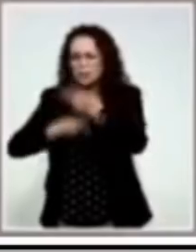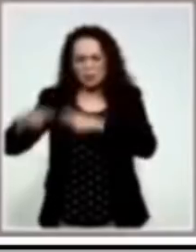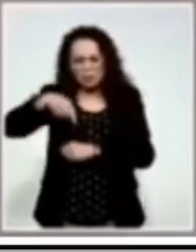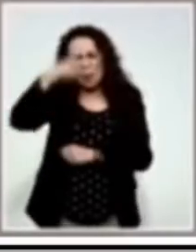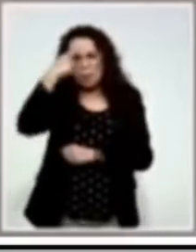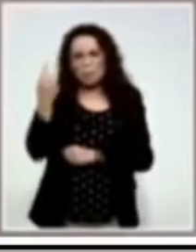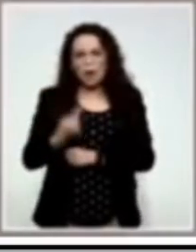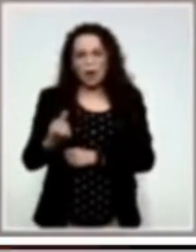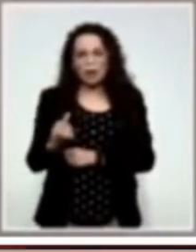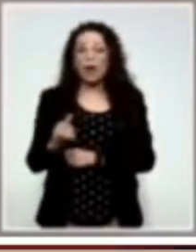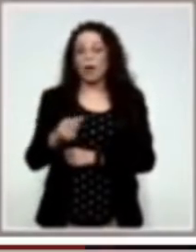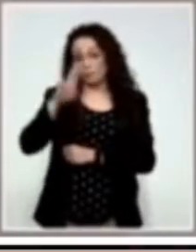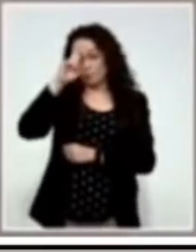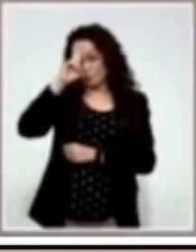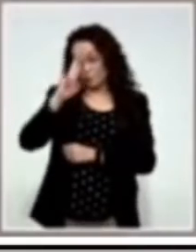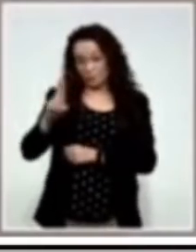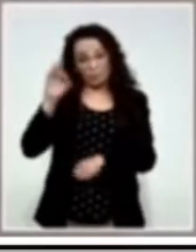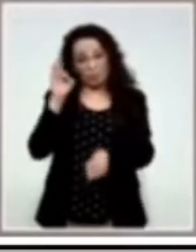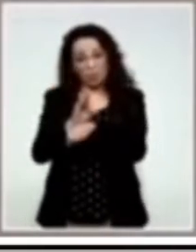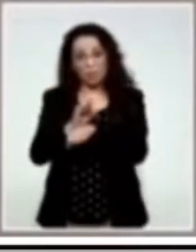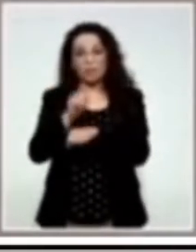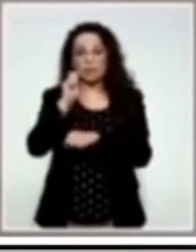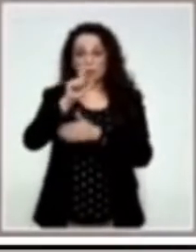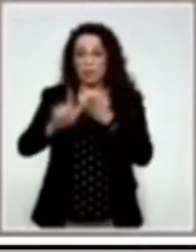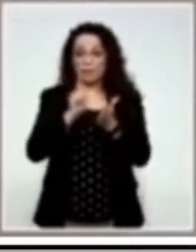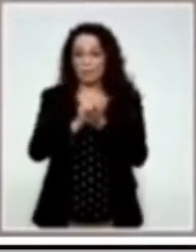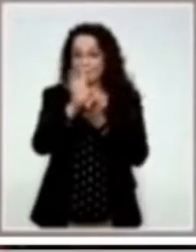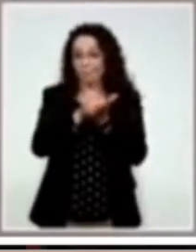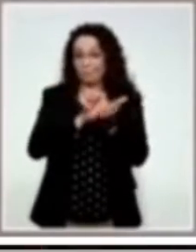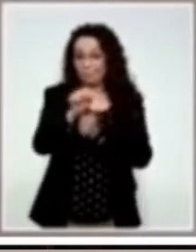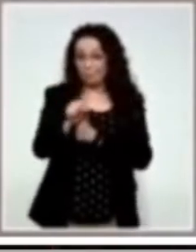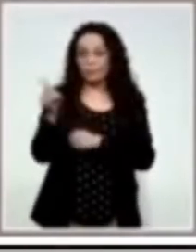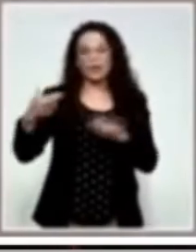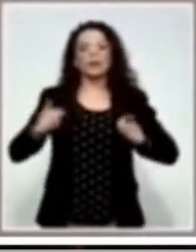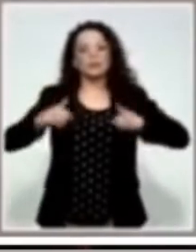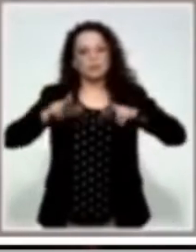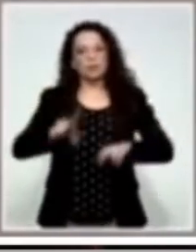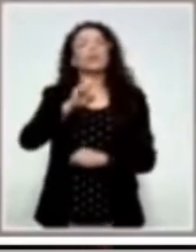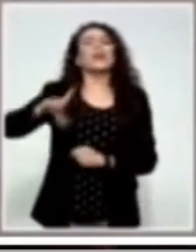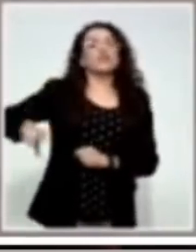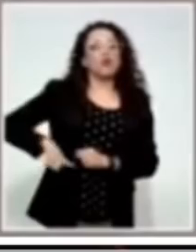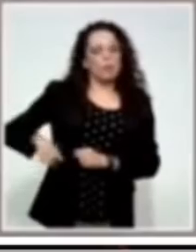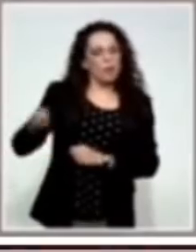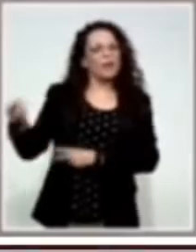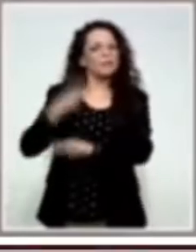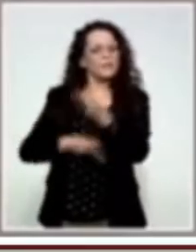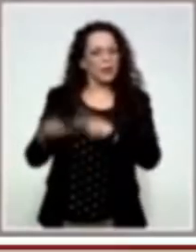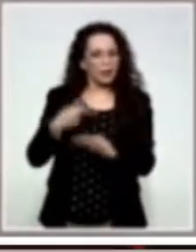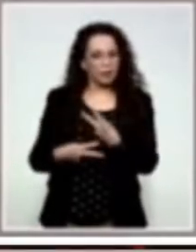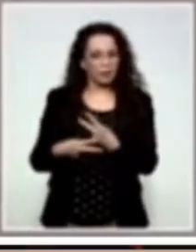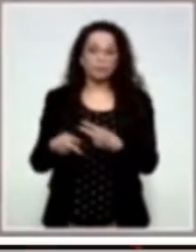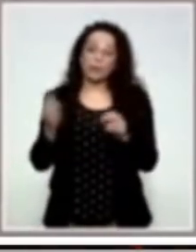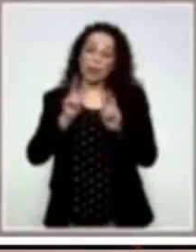la constitucionalidad de la ley. Esto es algo completamente normal. Siempre que hay un asunto delicado del